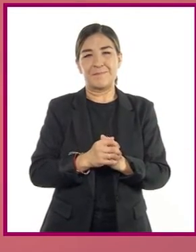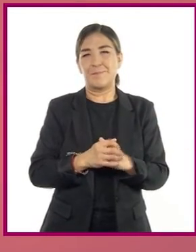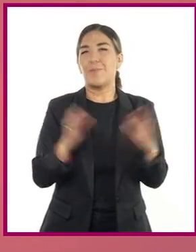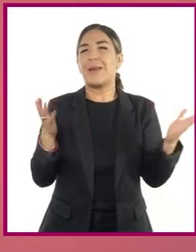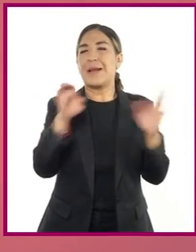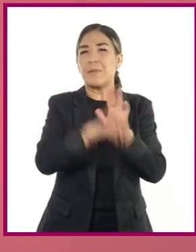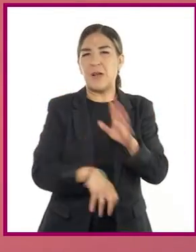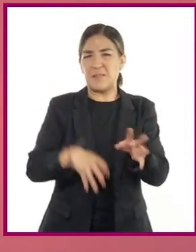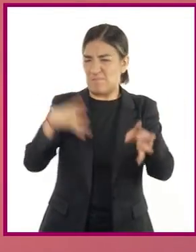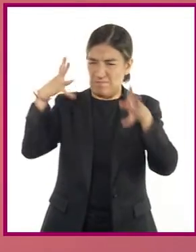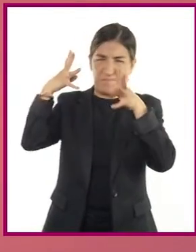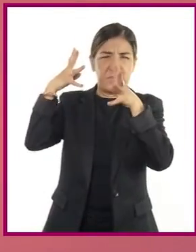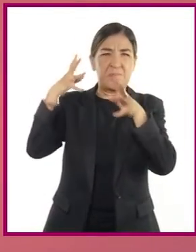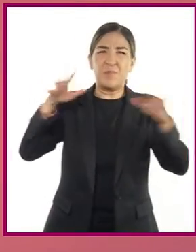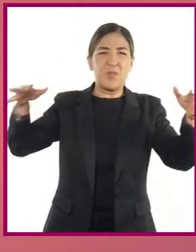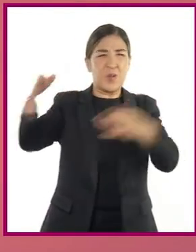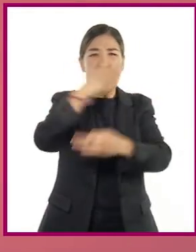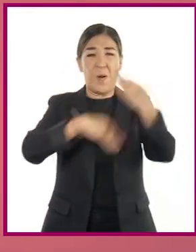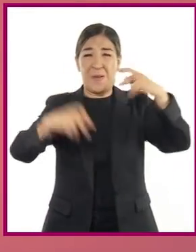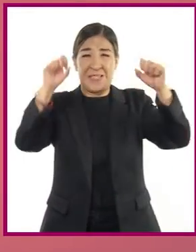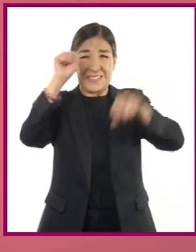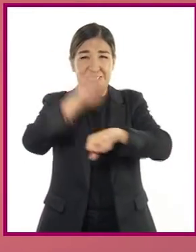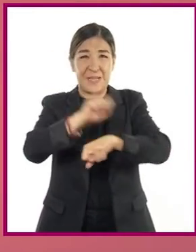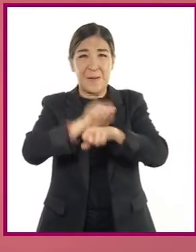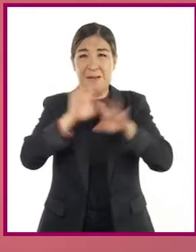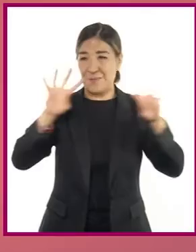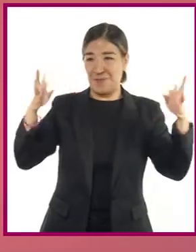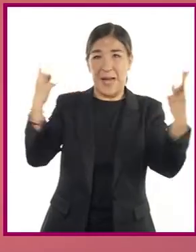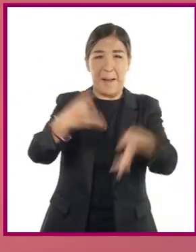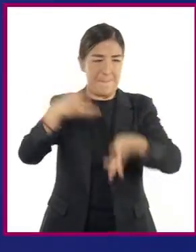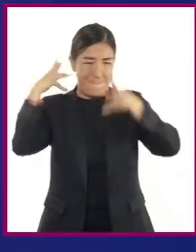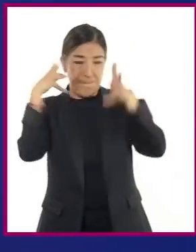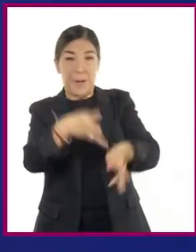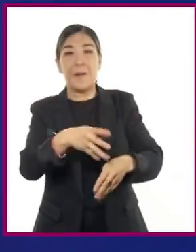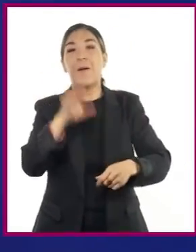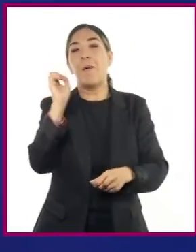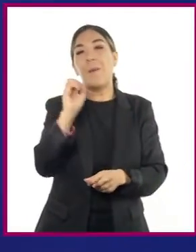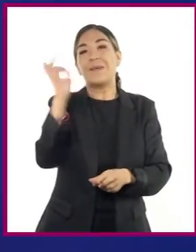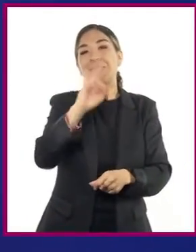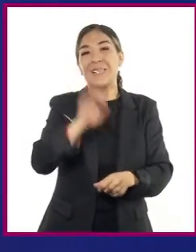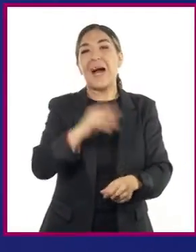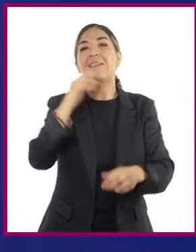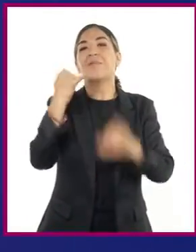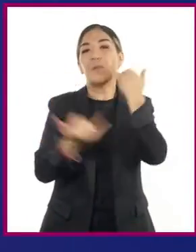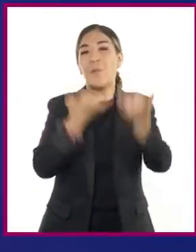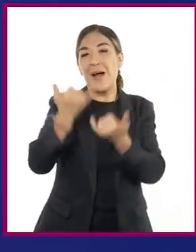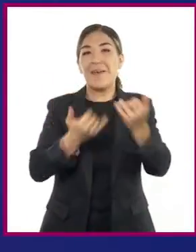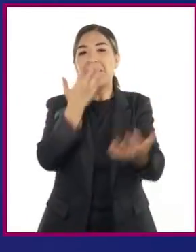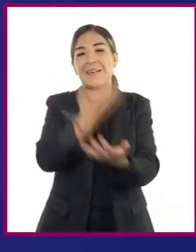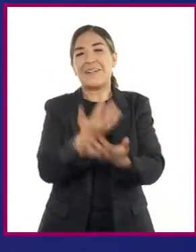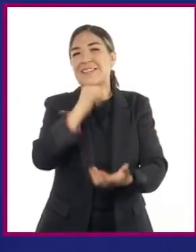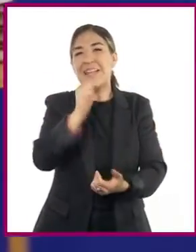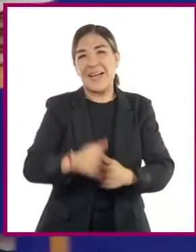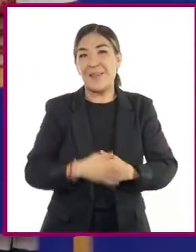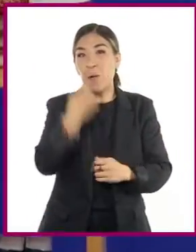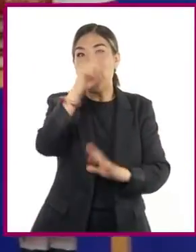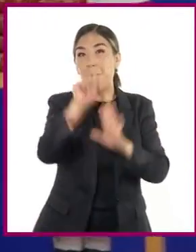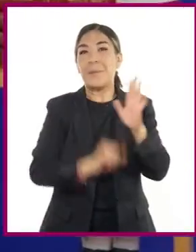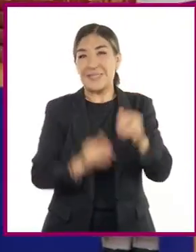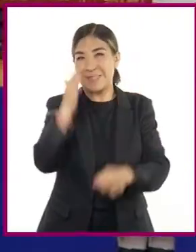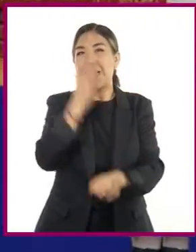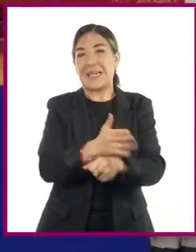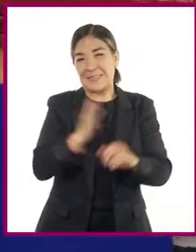¿Algo como regañarlo enfrente de toda la secundaria o castigarlo sin recreo un mes? Me parece que sería más útil algo como